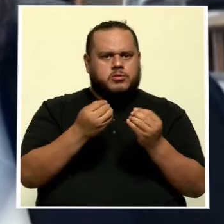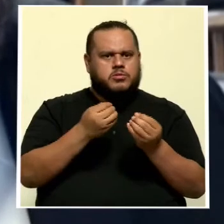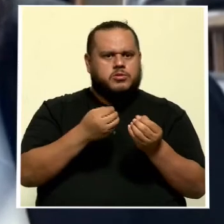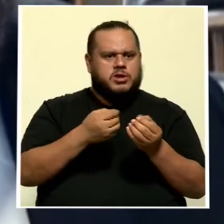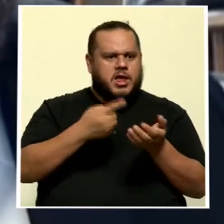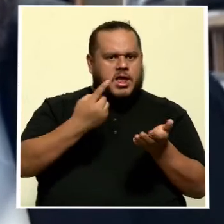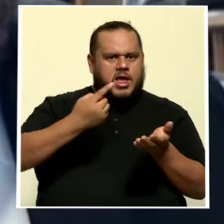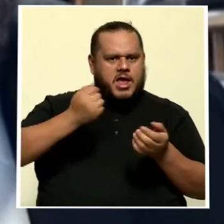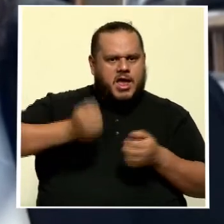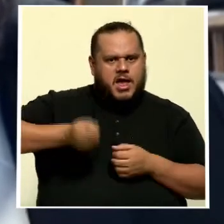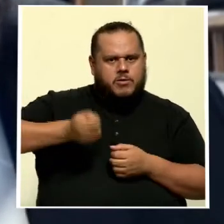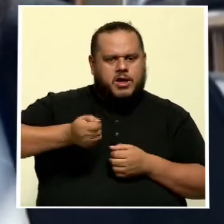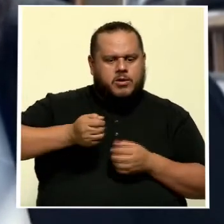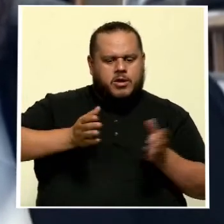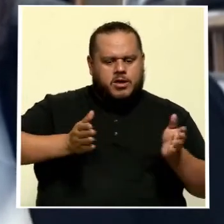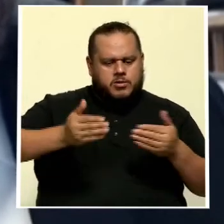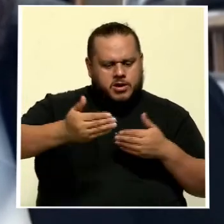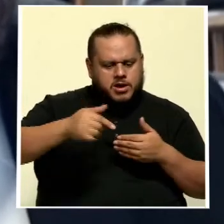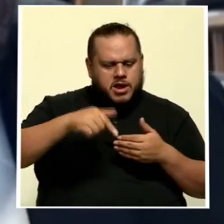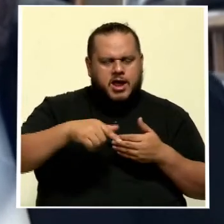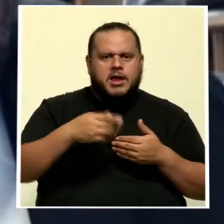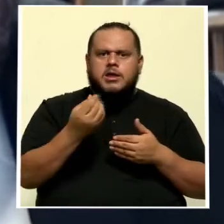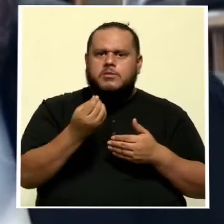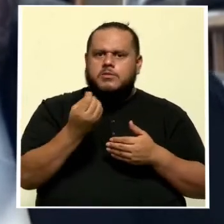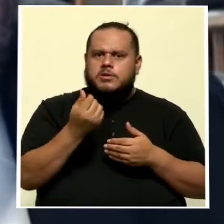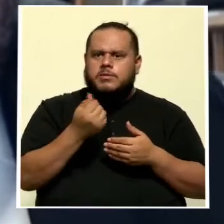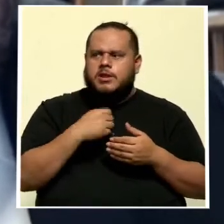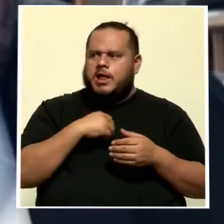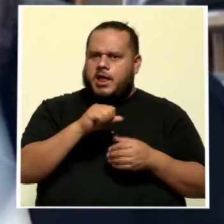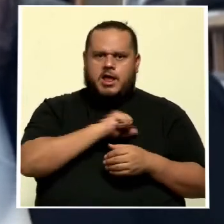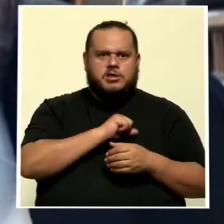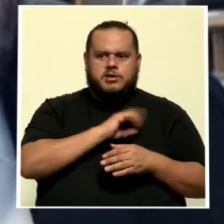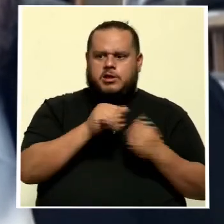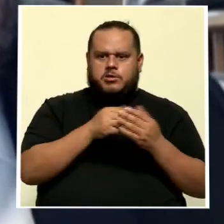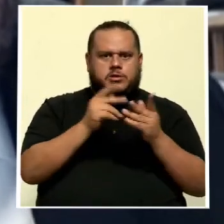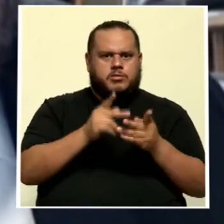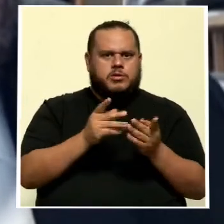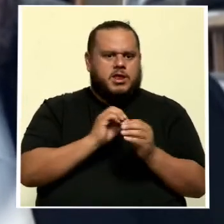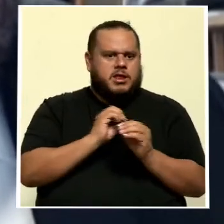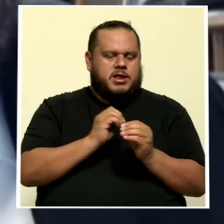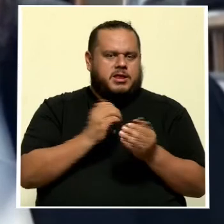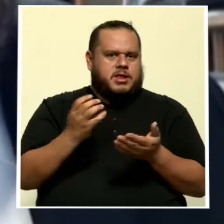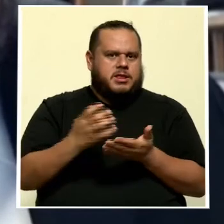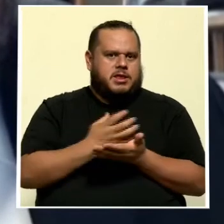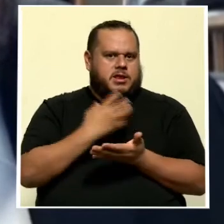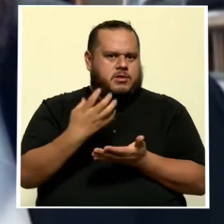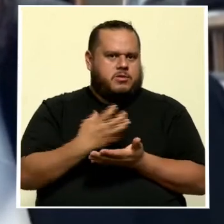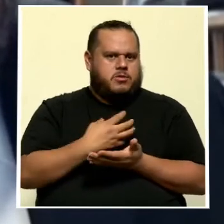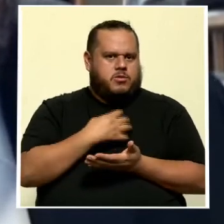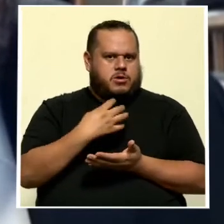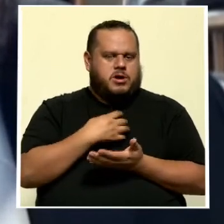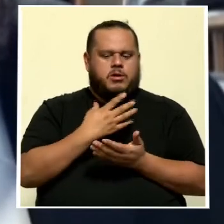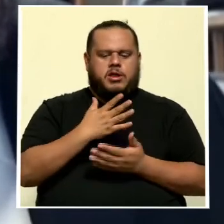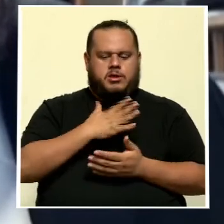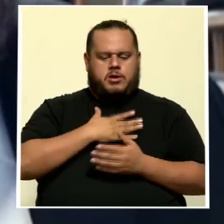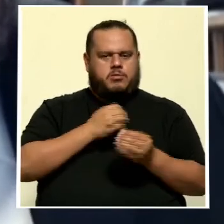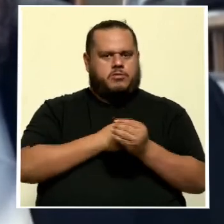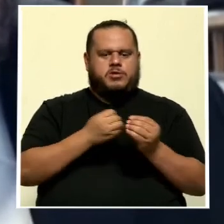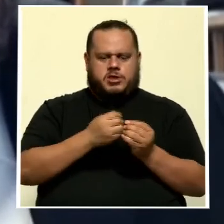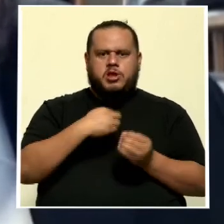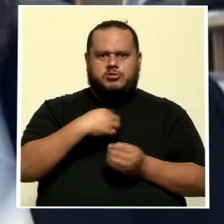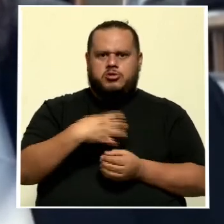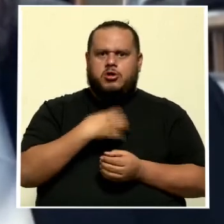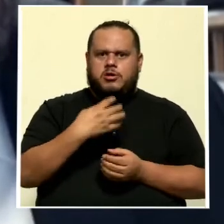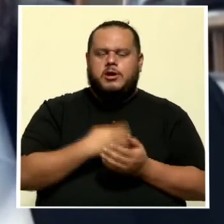fuerte encontraron un dinero, ¿verdad? Y seguro asustaron a todo el mundo y nadie los reclamó. Si hubiera sido mi oficina, yo los reclamo. Bueno, ¿verdad?